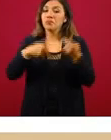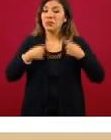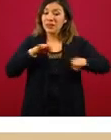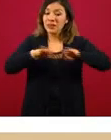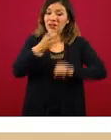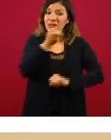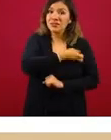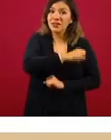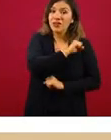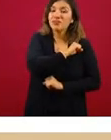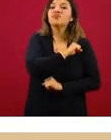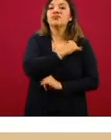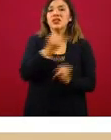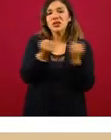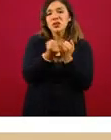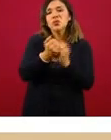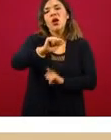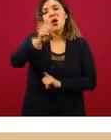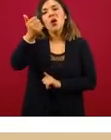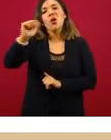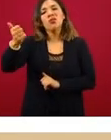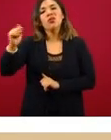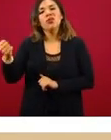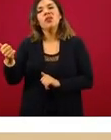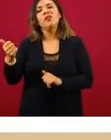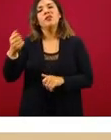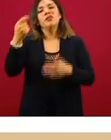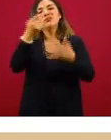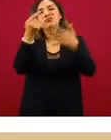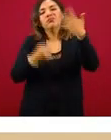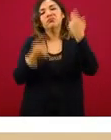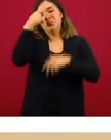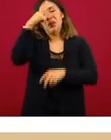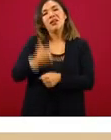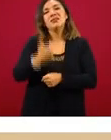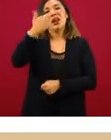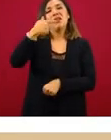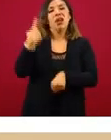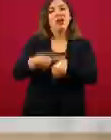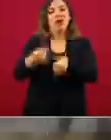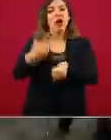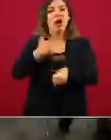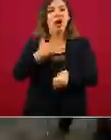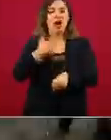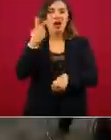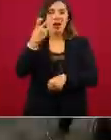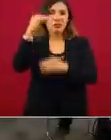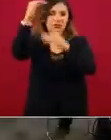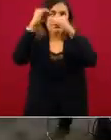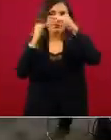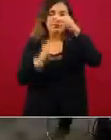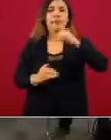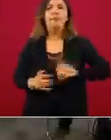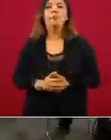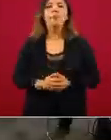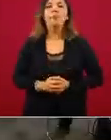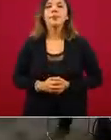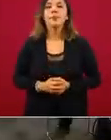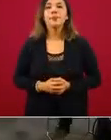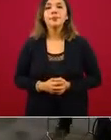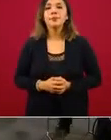salud, así como las demás comorbilidades o factores de riesgo que están presentes en esta tabla. Veamos la siguiente